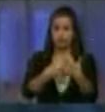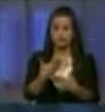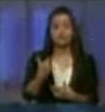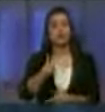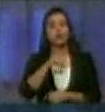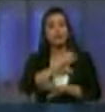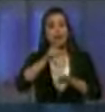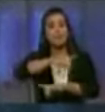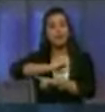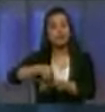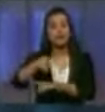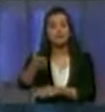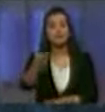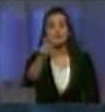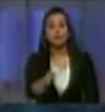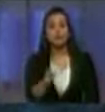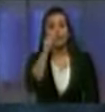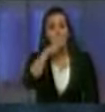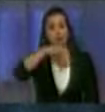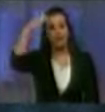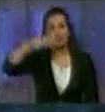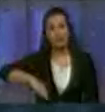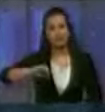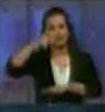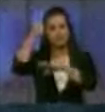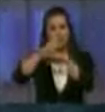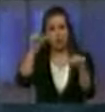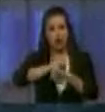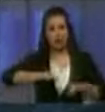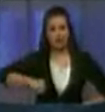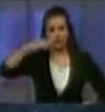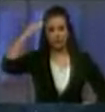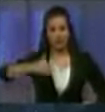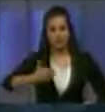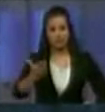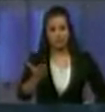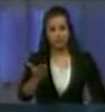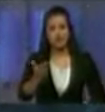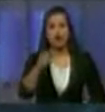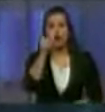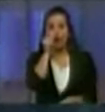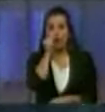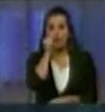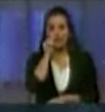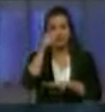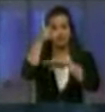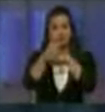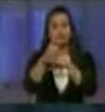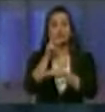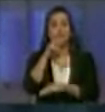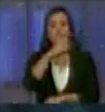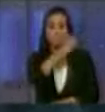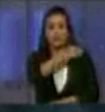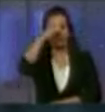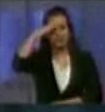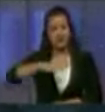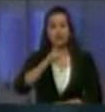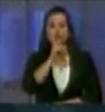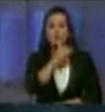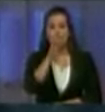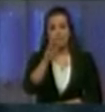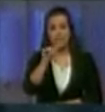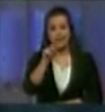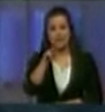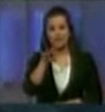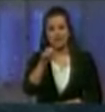Yo le acabo de dar la orden al comandante general de la Guardia Nacional, mayor general Benavides Torres, para que